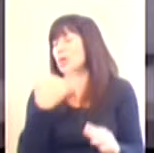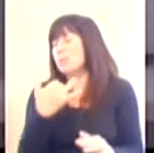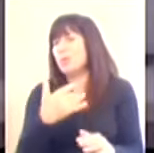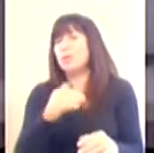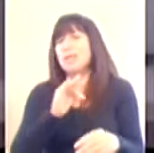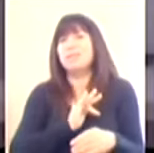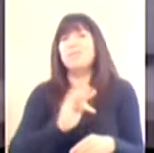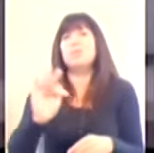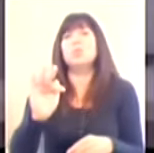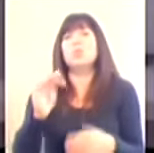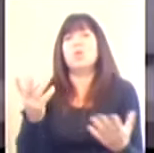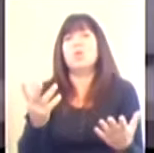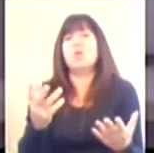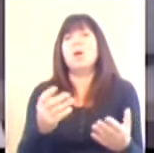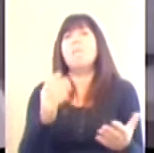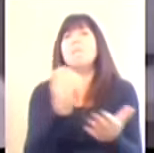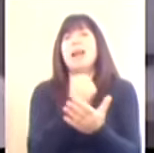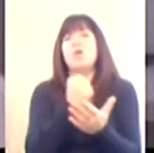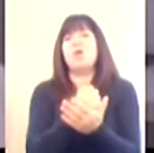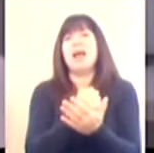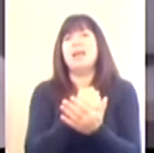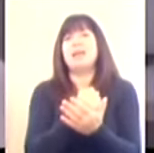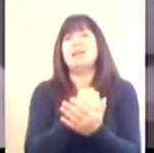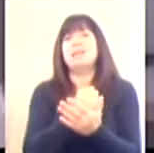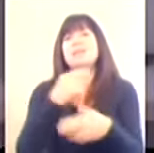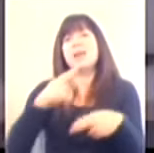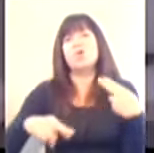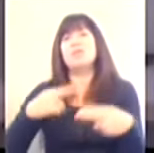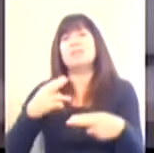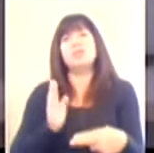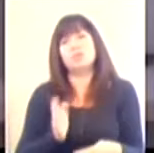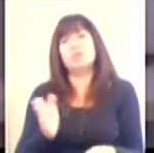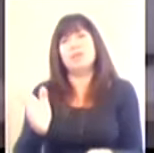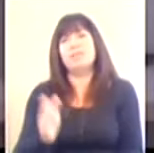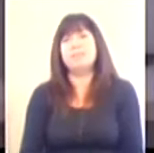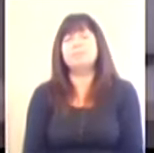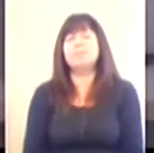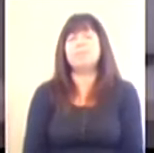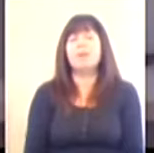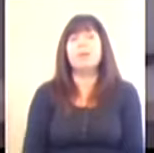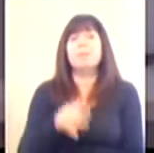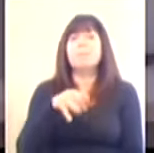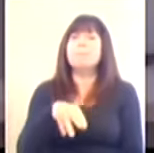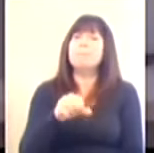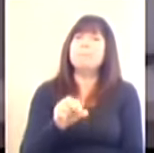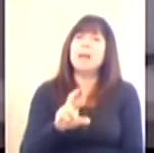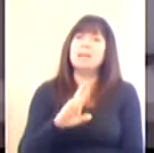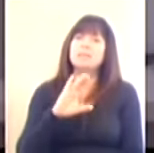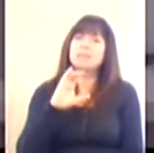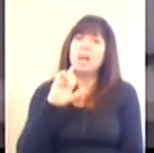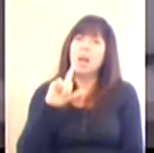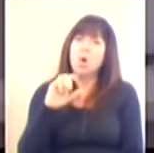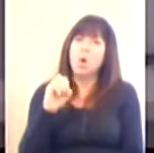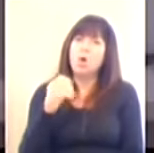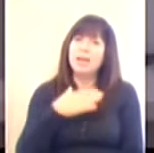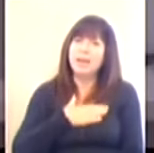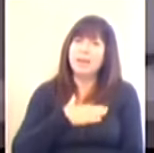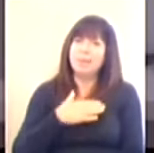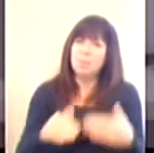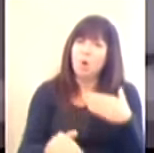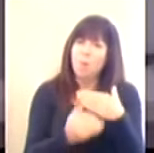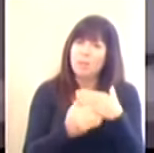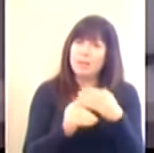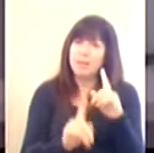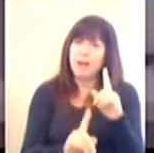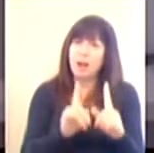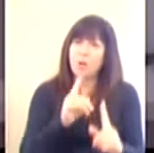reactivación sostenible. Y no sé si Marcelo, quisieras comentar algo en esta pregunta, porque es una pregunta que se ha dado a